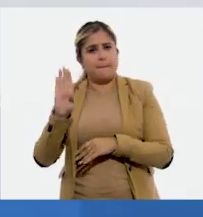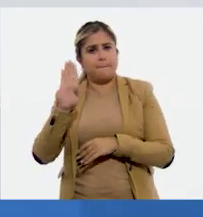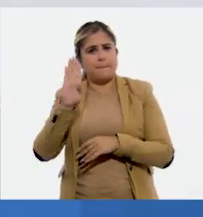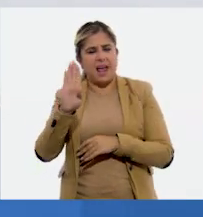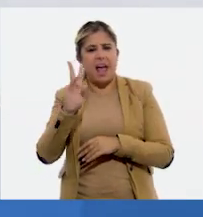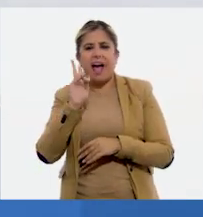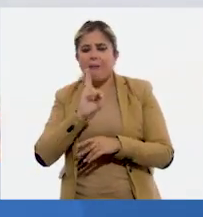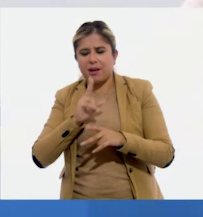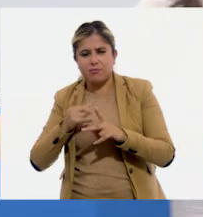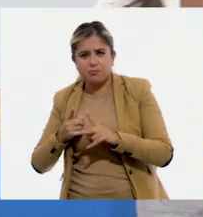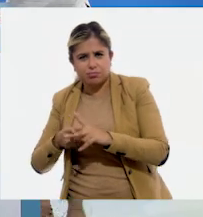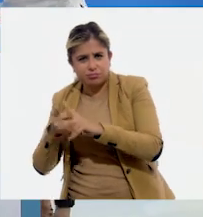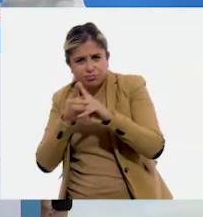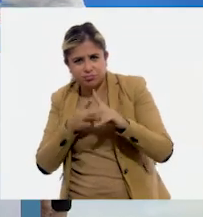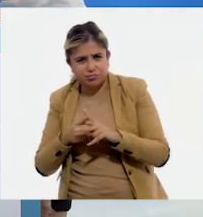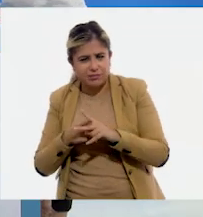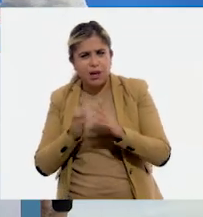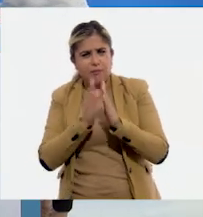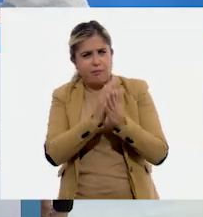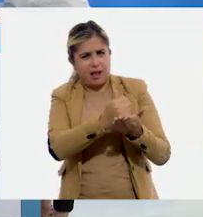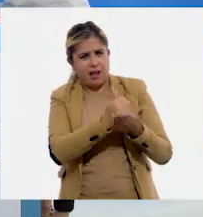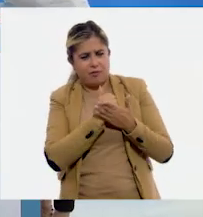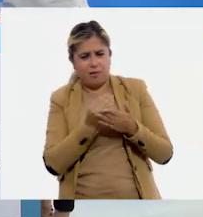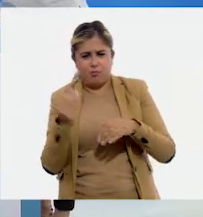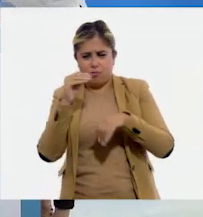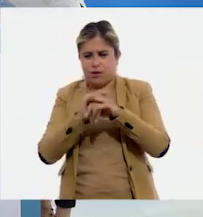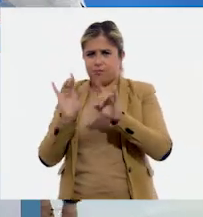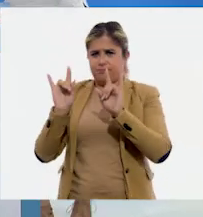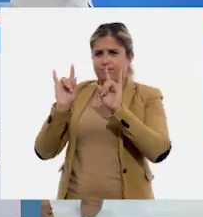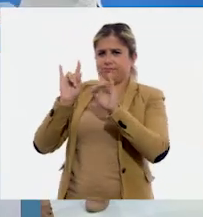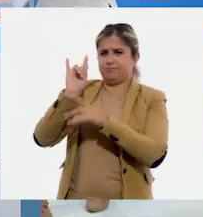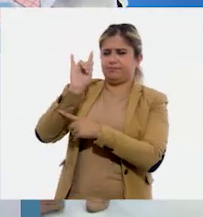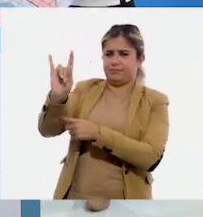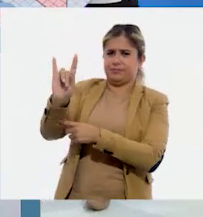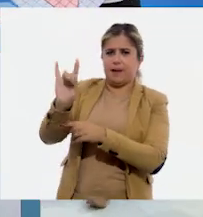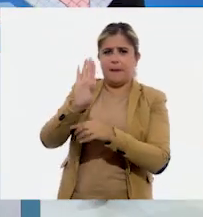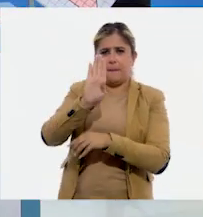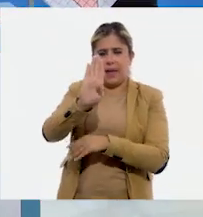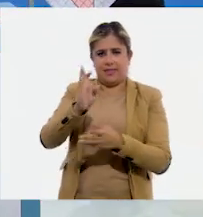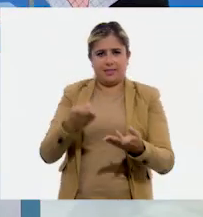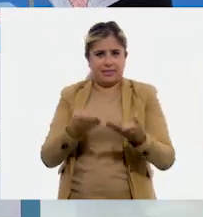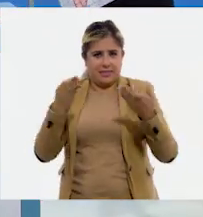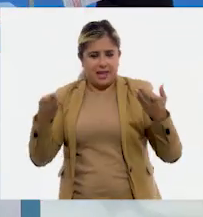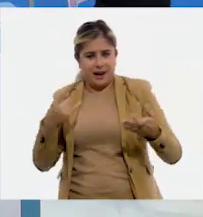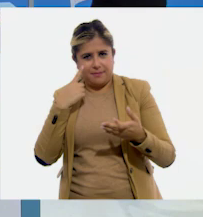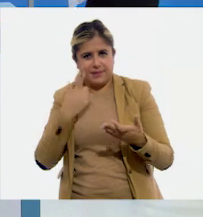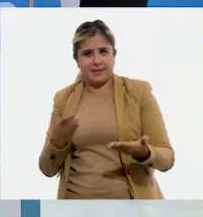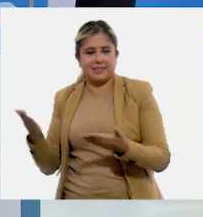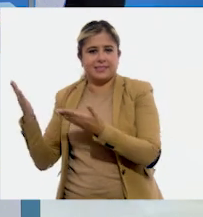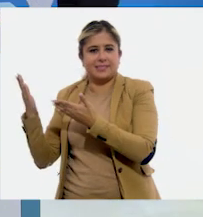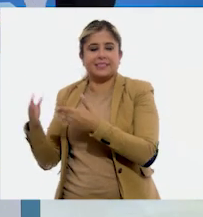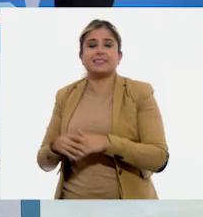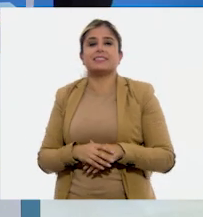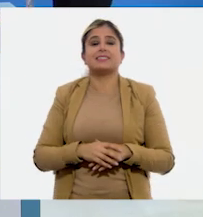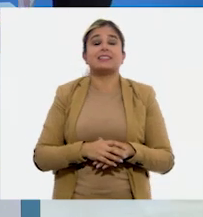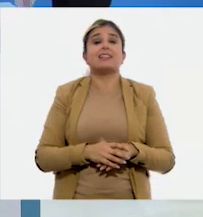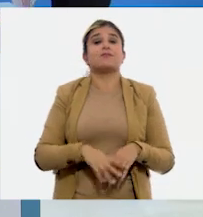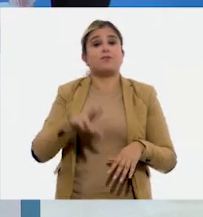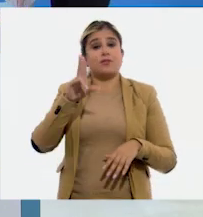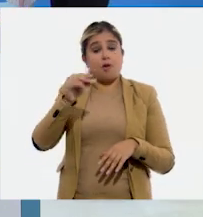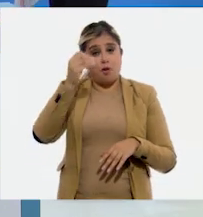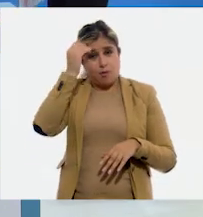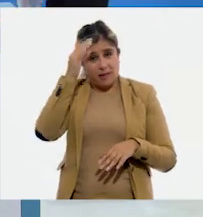¿Me ayudas a colocar el terreno B, por favor? Claro, maestra. Muchas gracias. No olviden que vamos